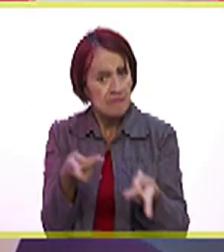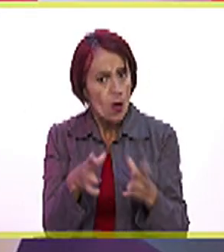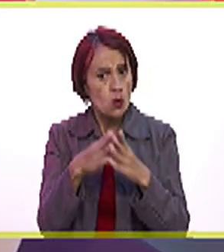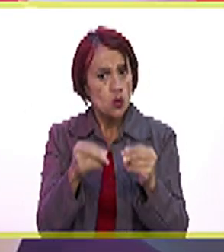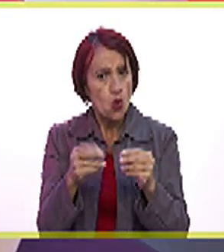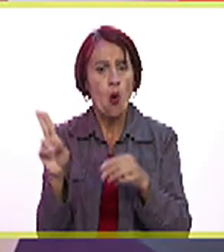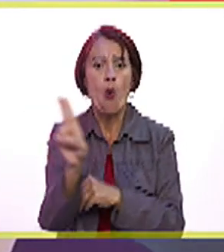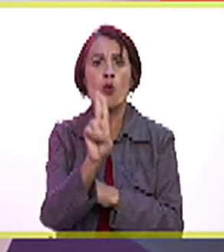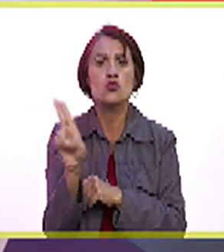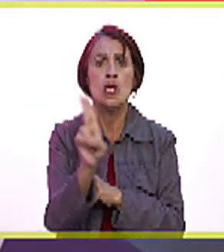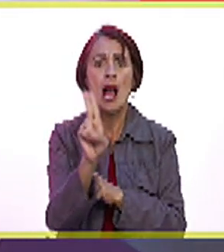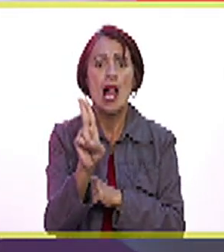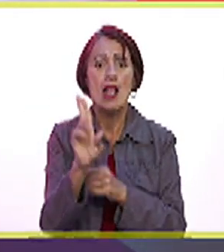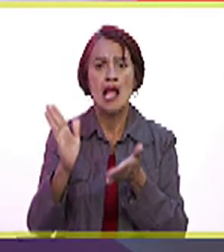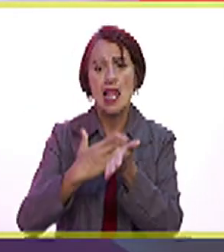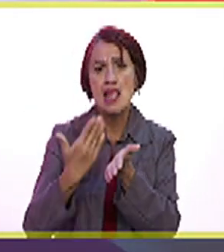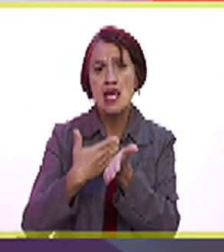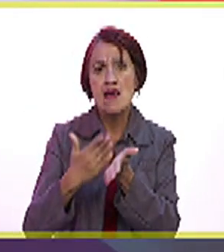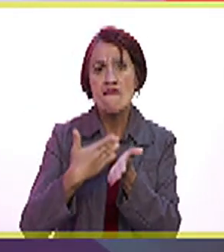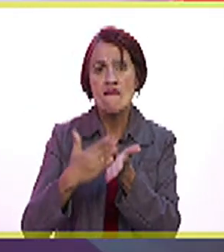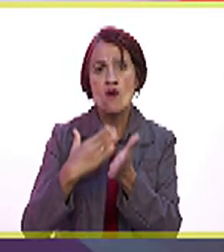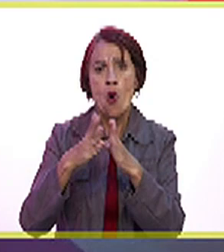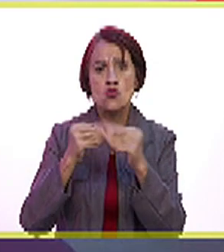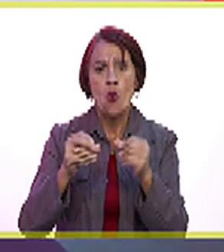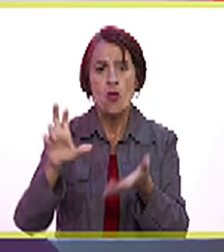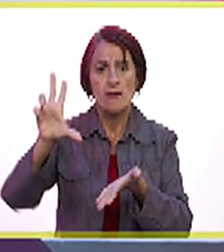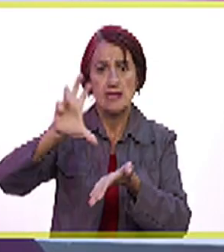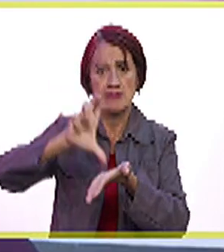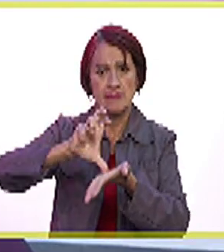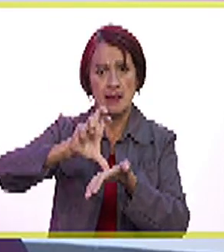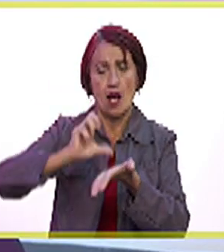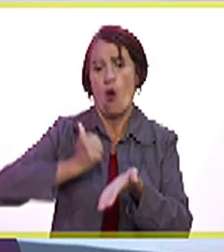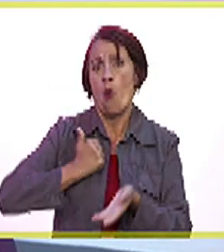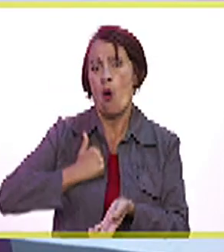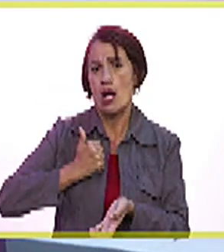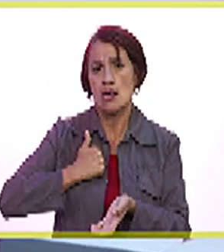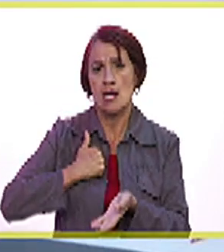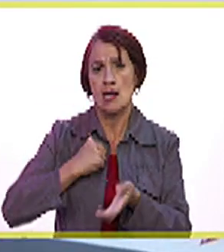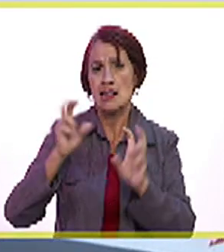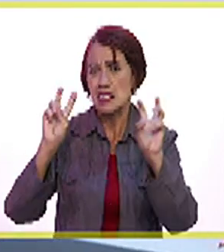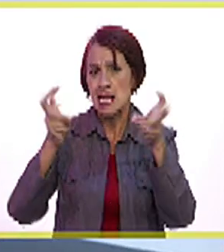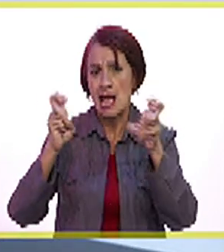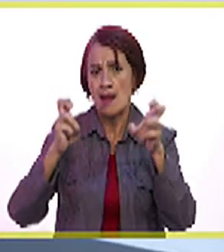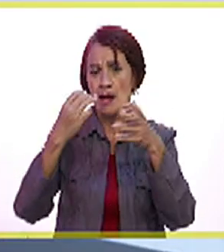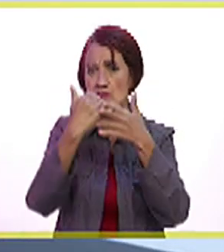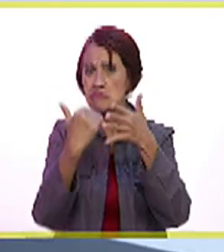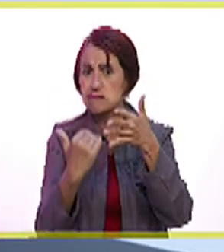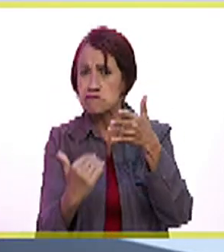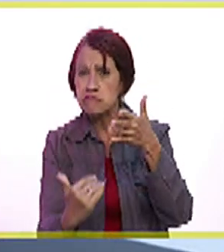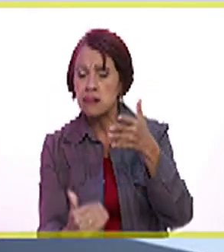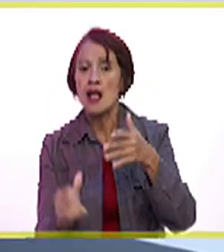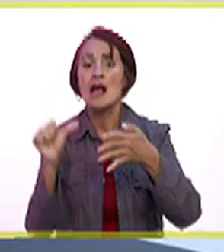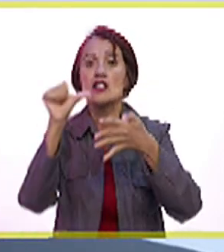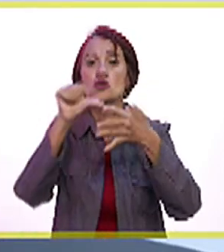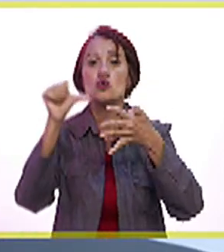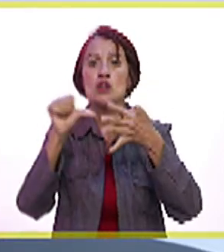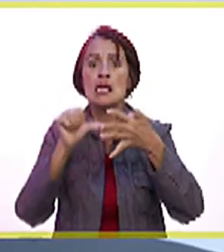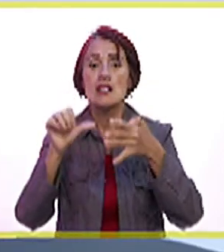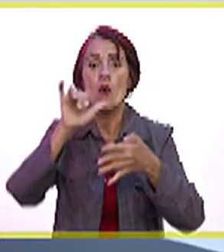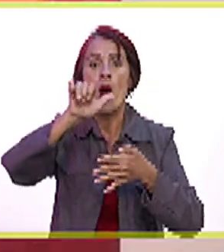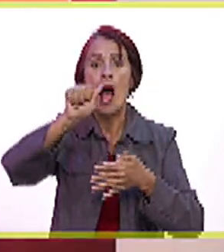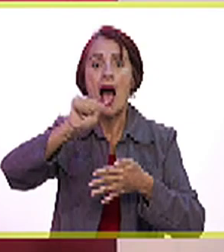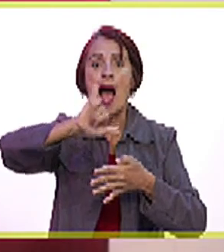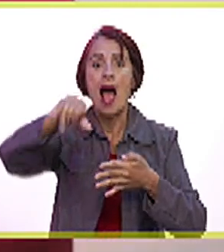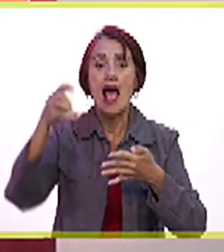sigan utilizando la colección Bicentenario, donde van a conseguir cualquier tipo de texto referente a lo que son sustantivos y